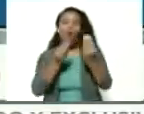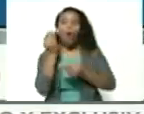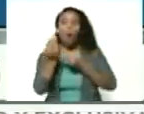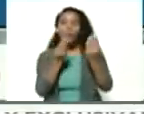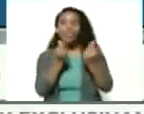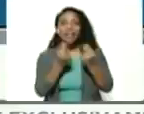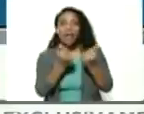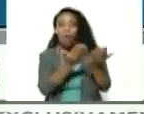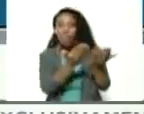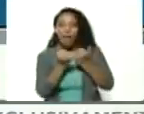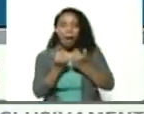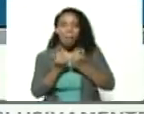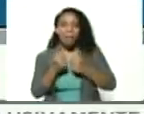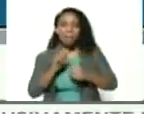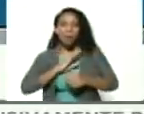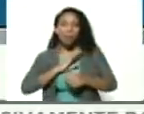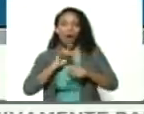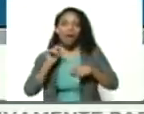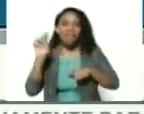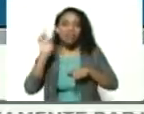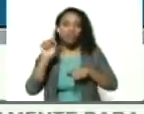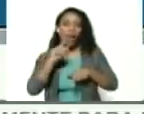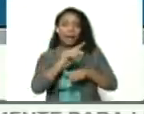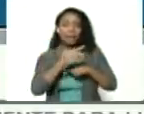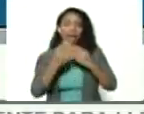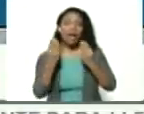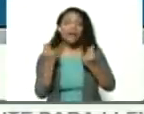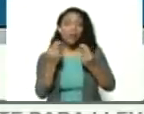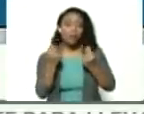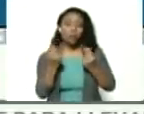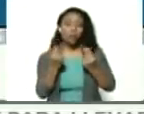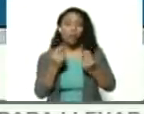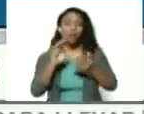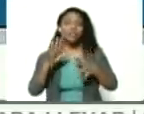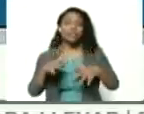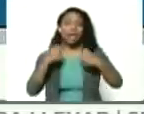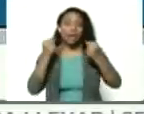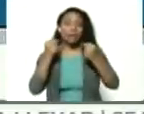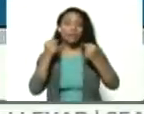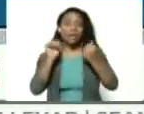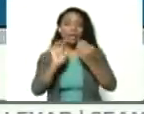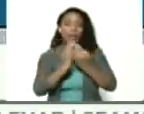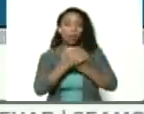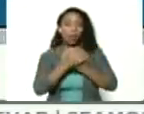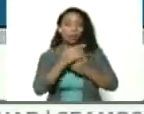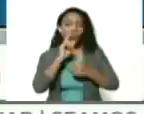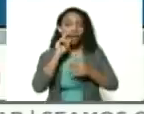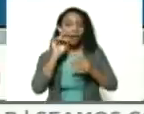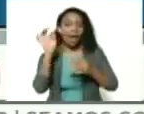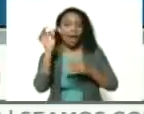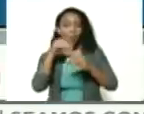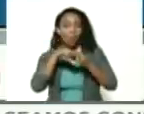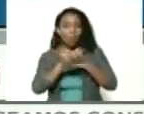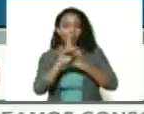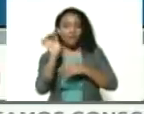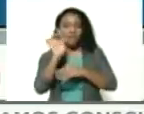vean, lo que sí les puedo adelantar que es un recurso rescatado del secuestro de la Reserva Federal.